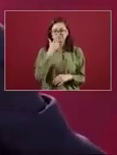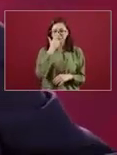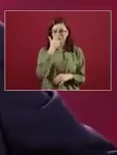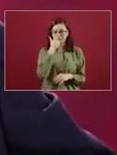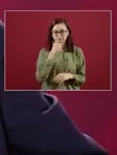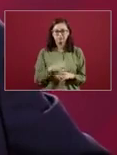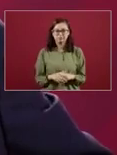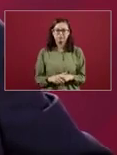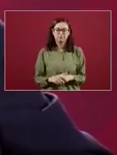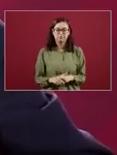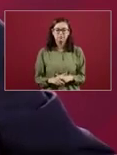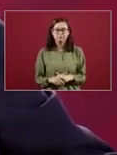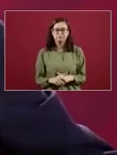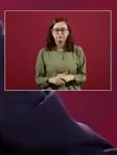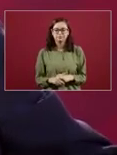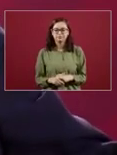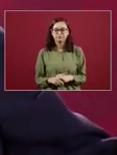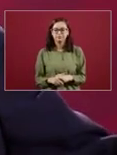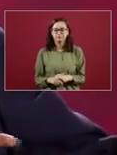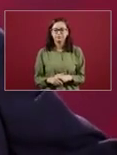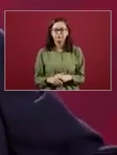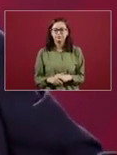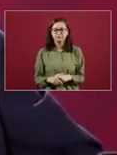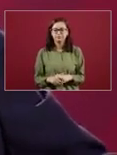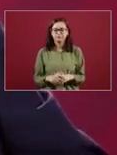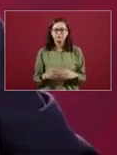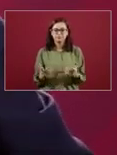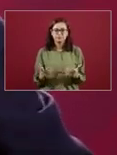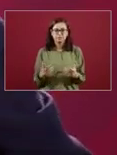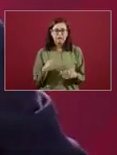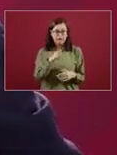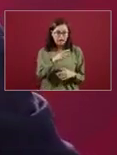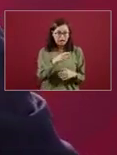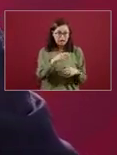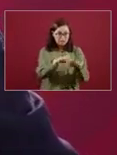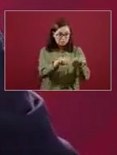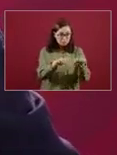adherirnos o sumarnos a bloques.